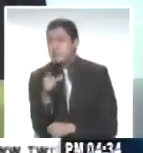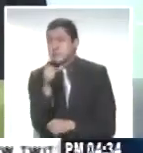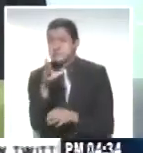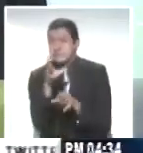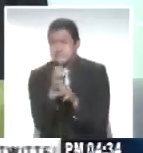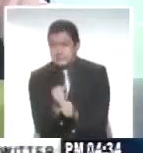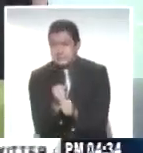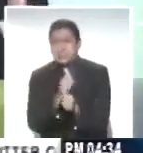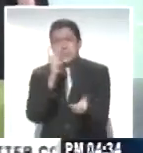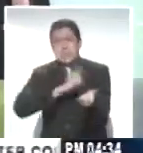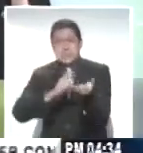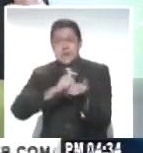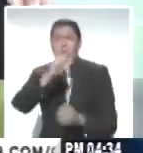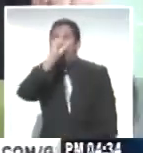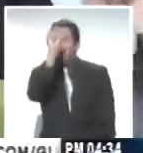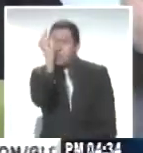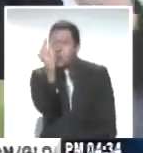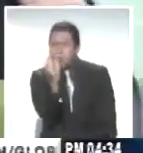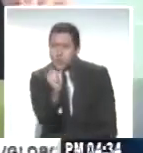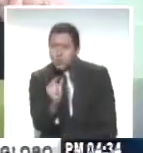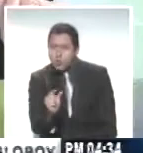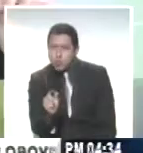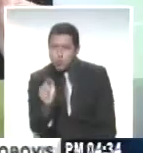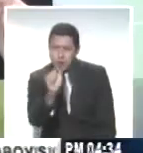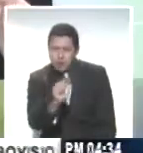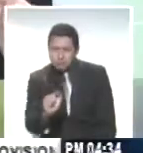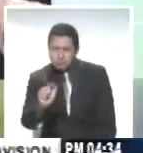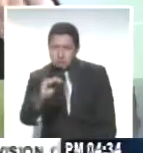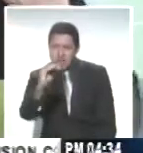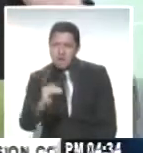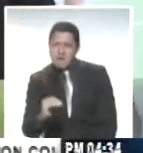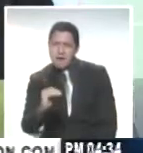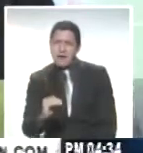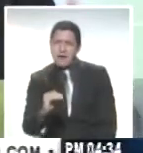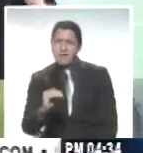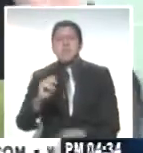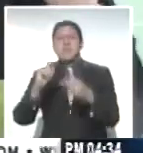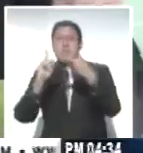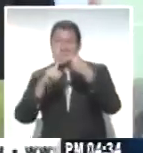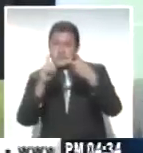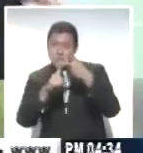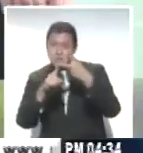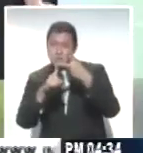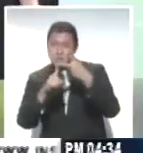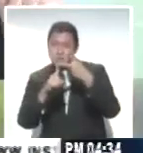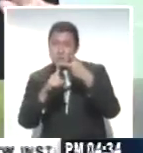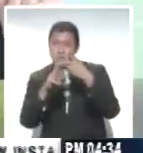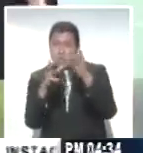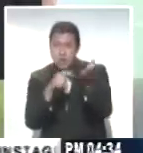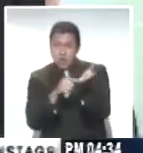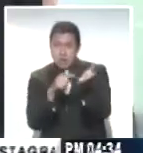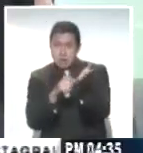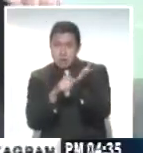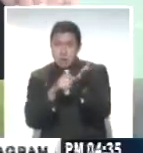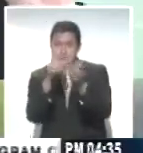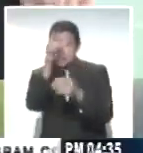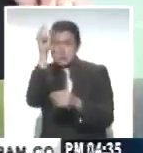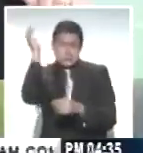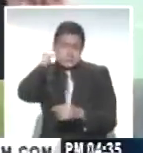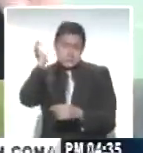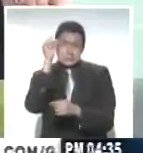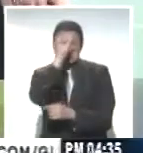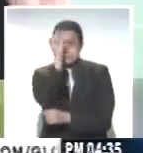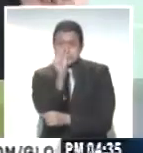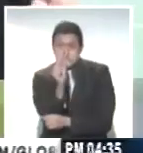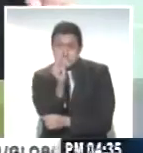compresiones nerviosas a nivel de la columna lumbar. Le sigue la compresión a nivel de la columna cervical.